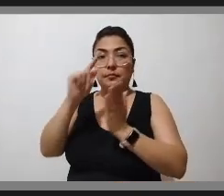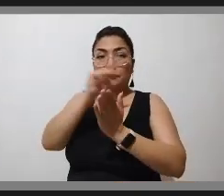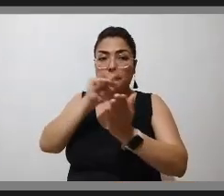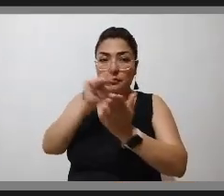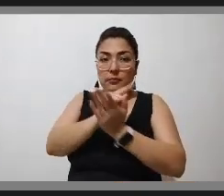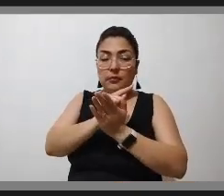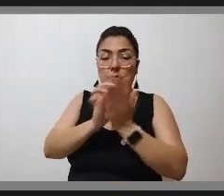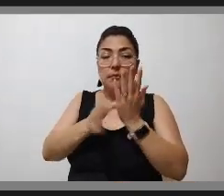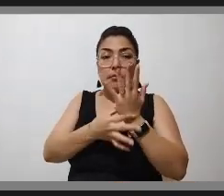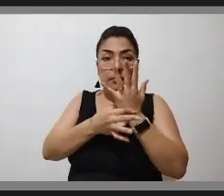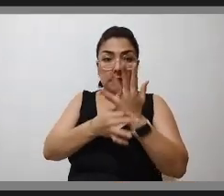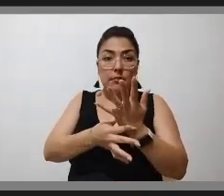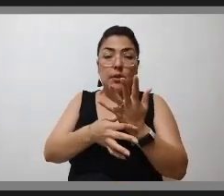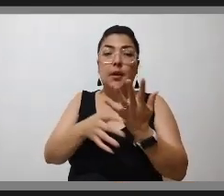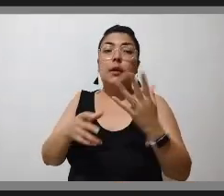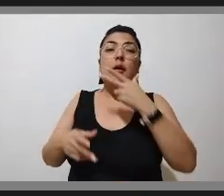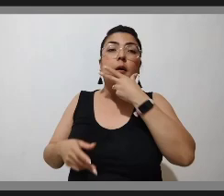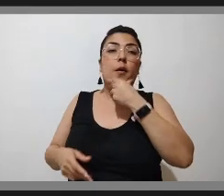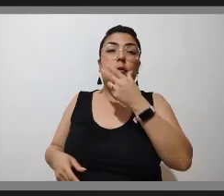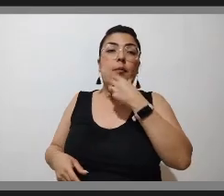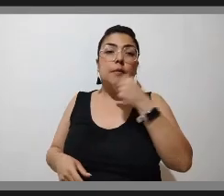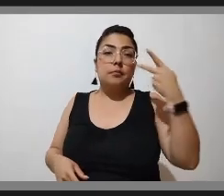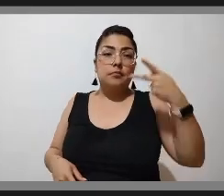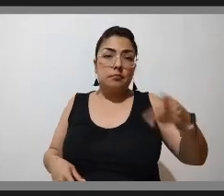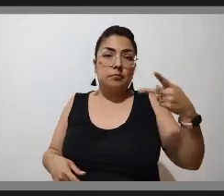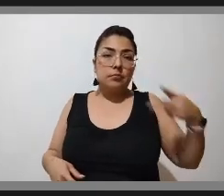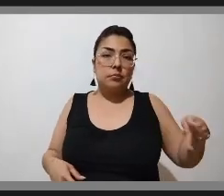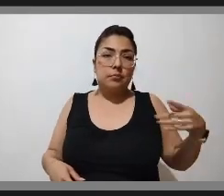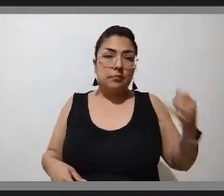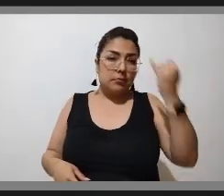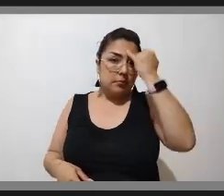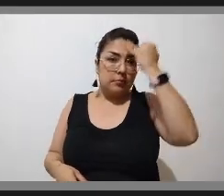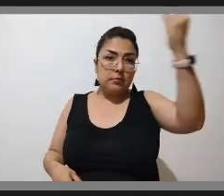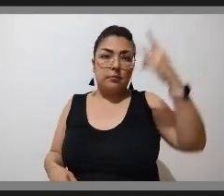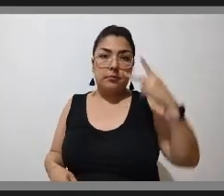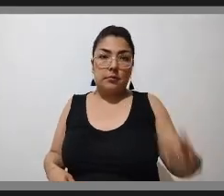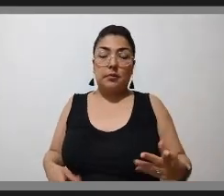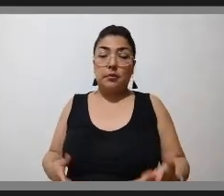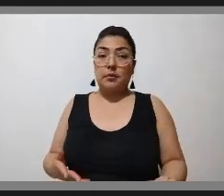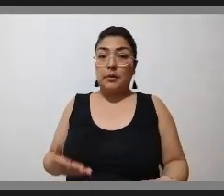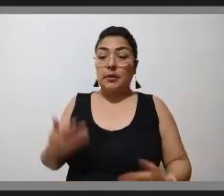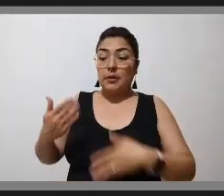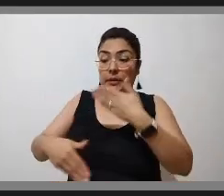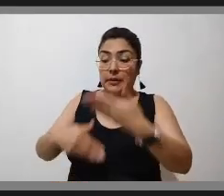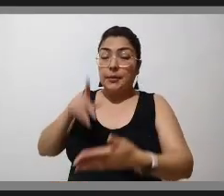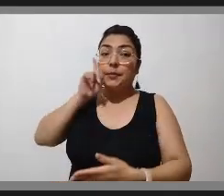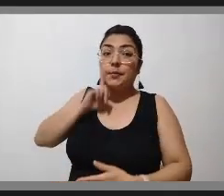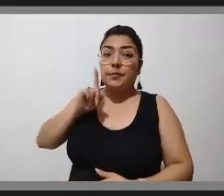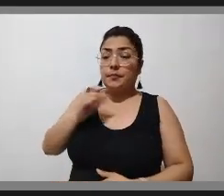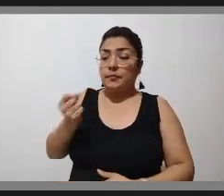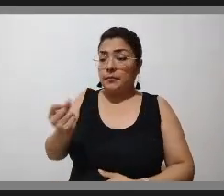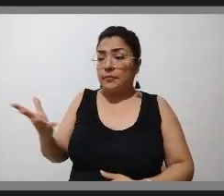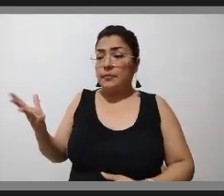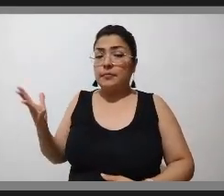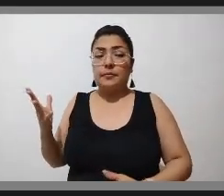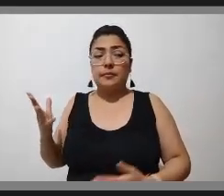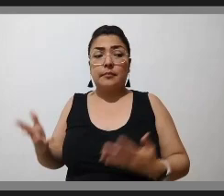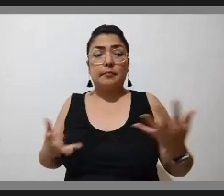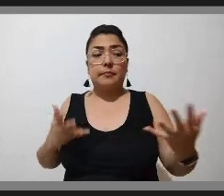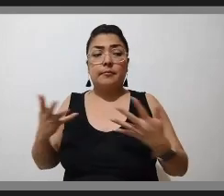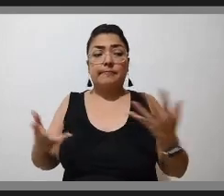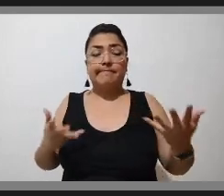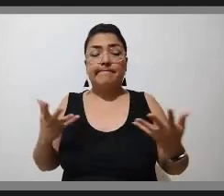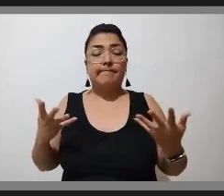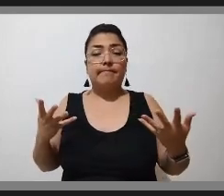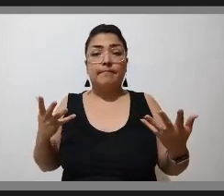al controlar las políticas públicas los hombres, pues las mujeres no tenían una forma de acelerar su presencia